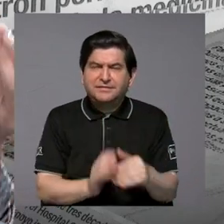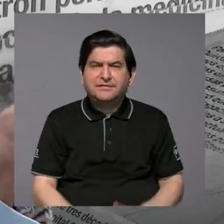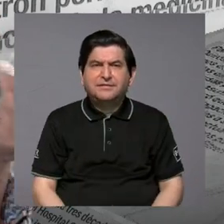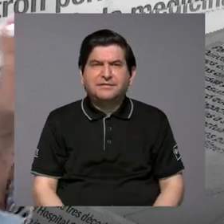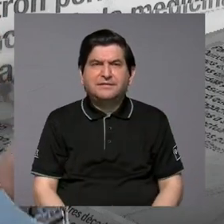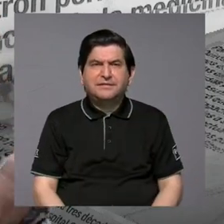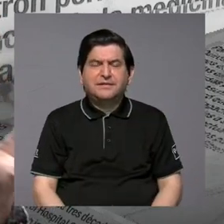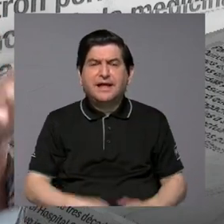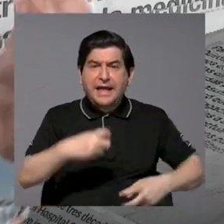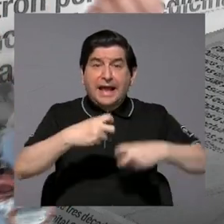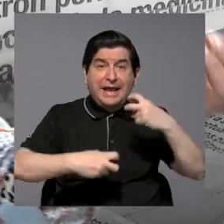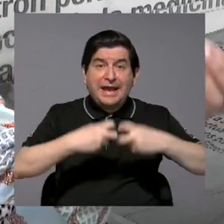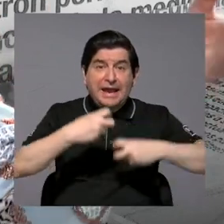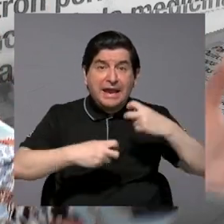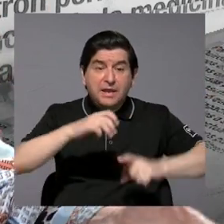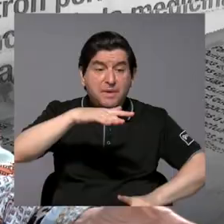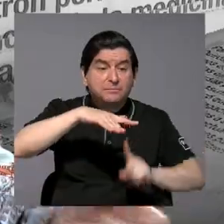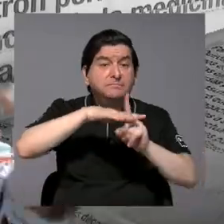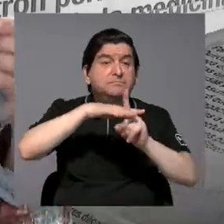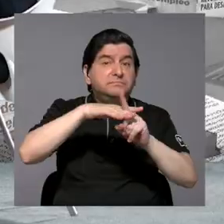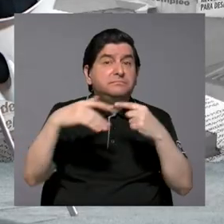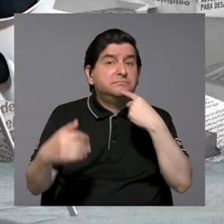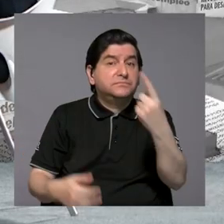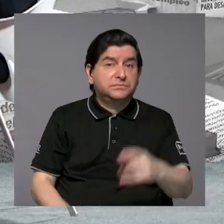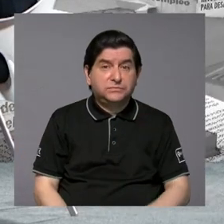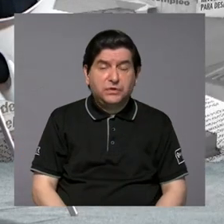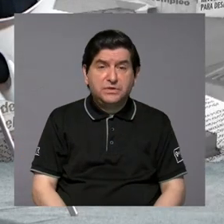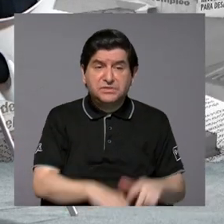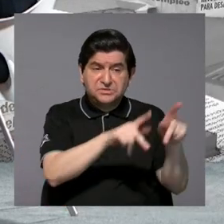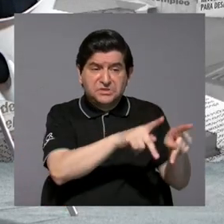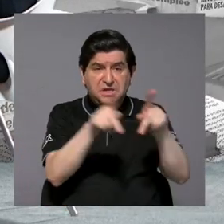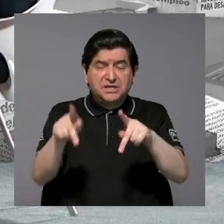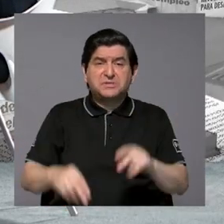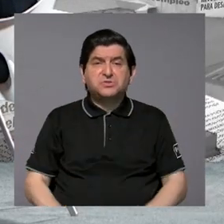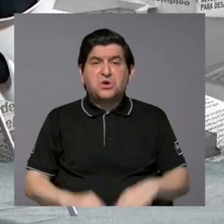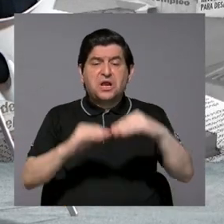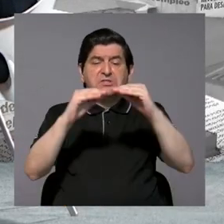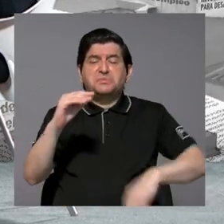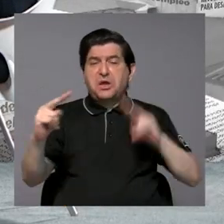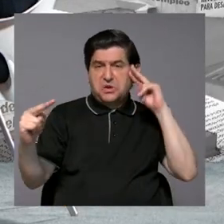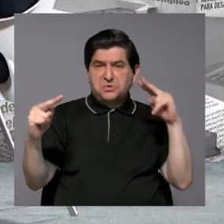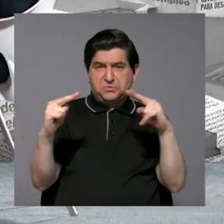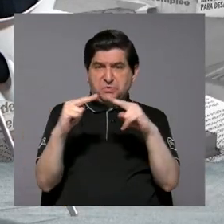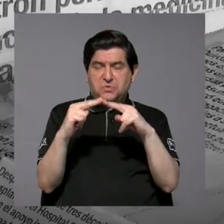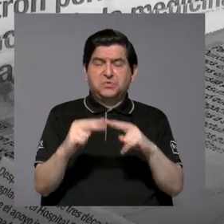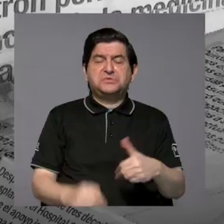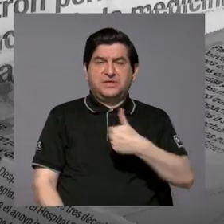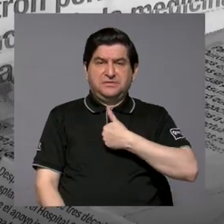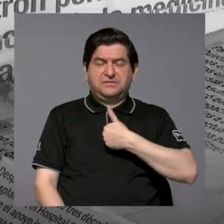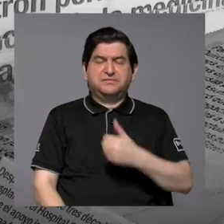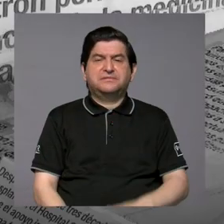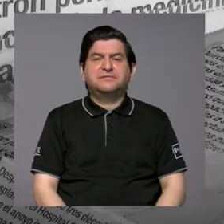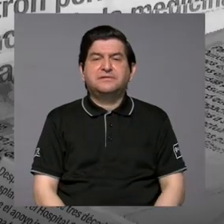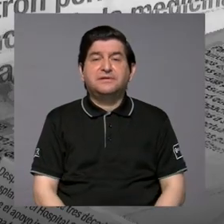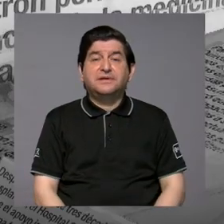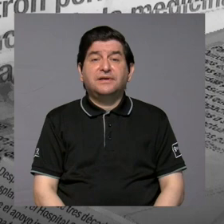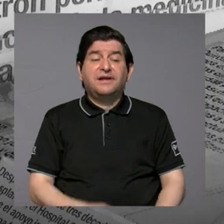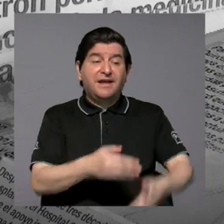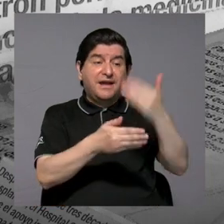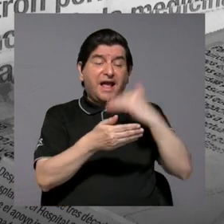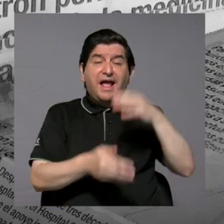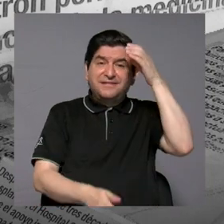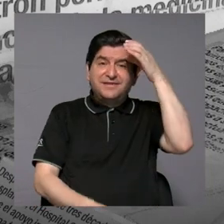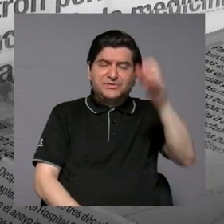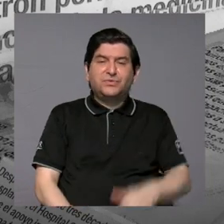criminalidad porque como dice usted cada vez la gente se conoce menos Sí claro anteriormente nuestra